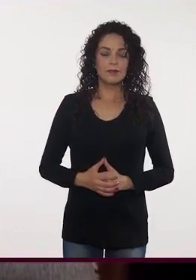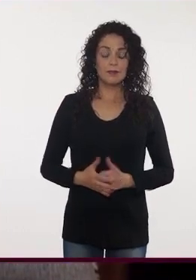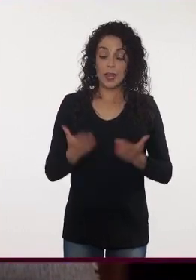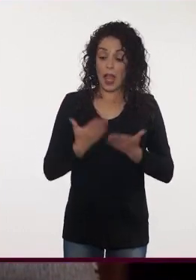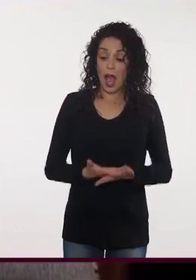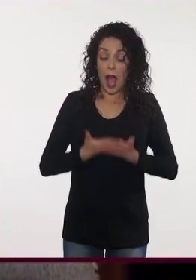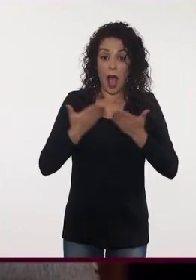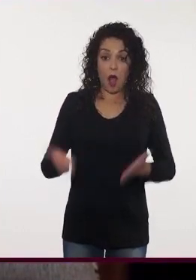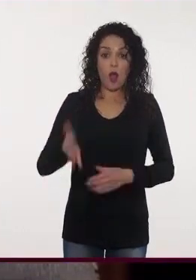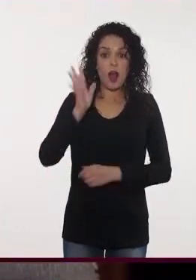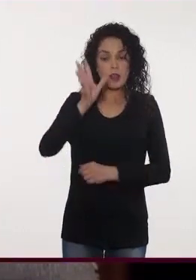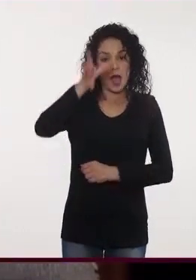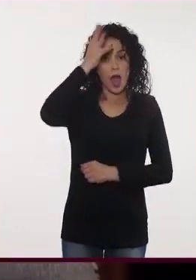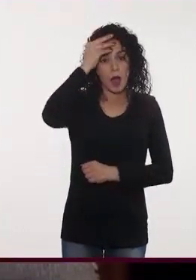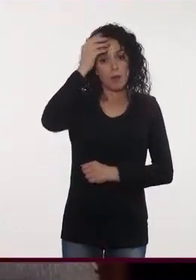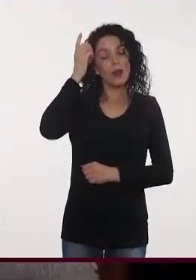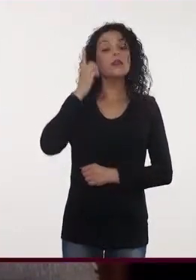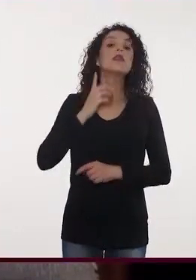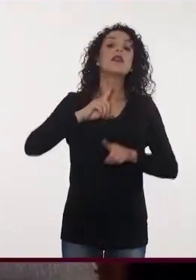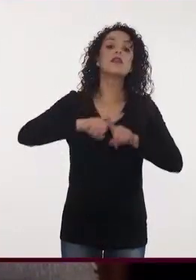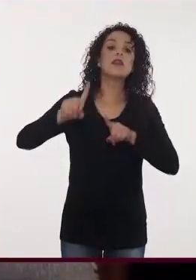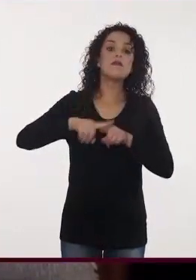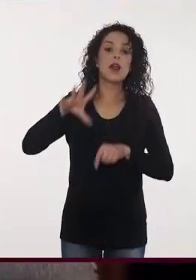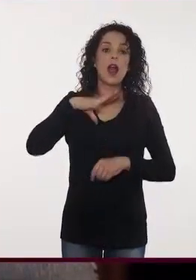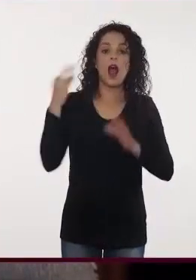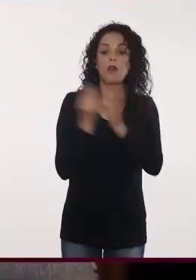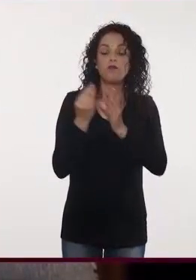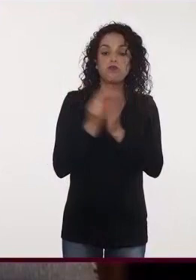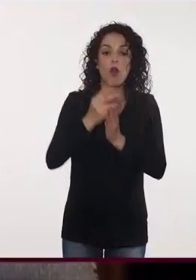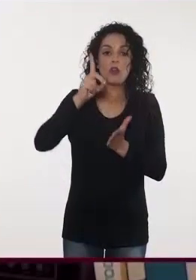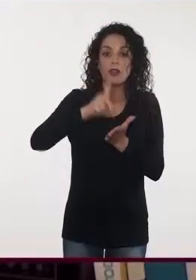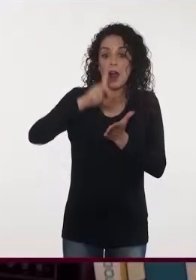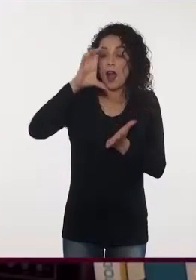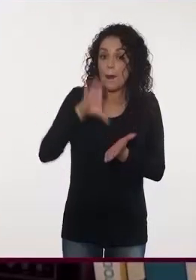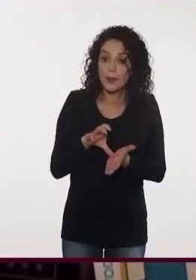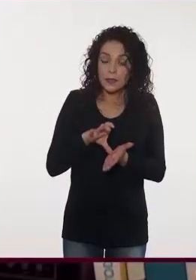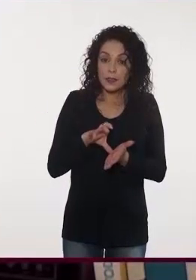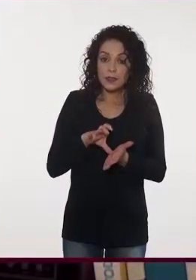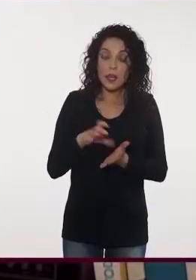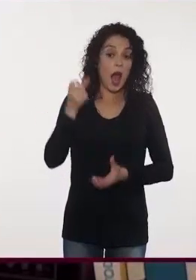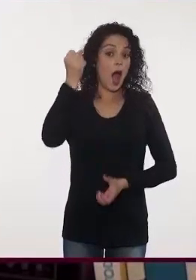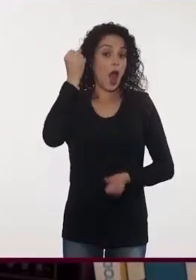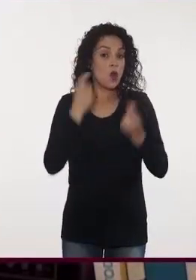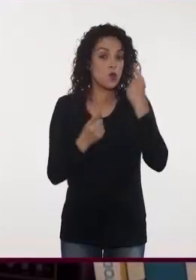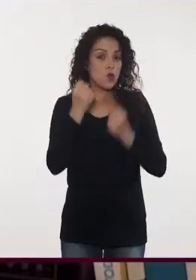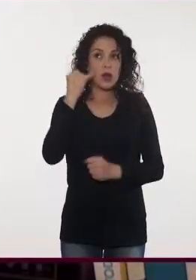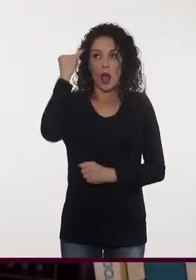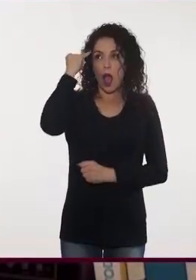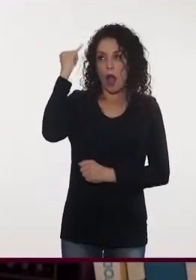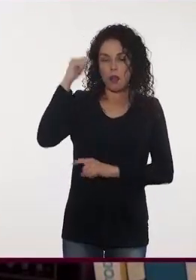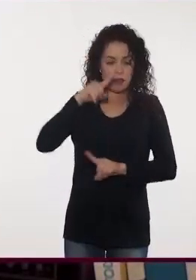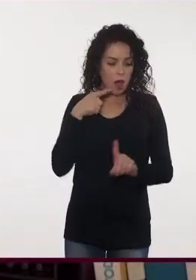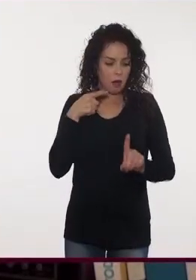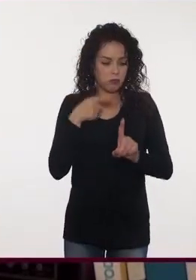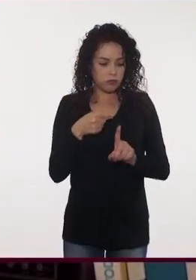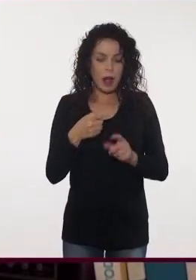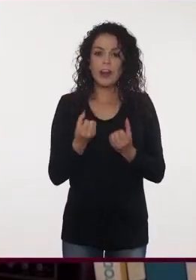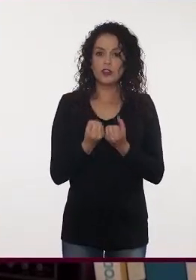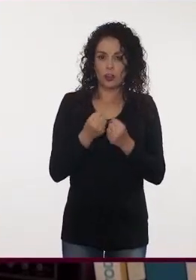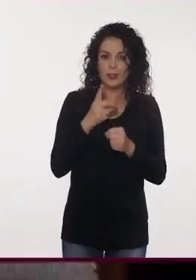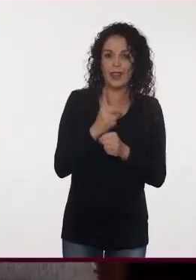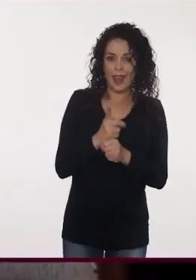Hasta ahora hemos aprendido cuáles son los distintos tipos de discapacidades y algunas de las ideas y repercusiones en la